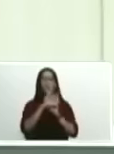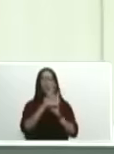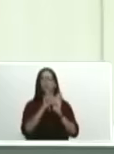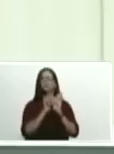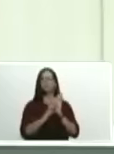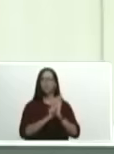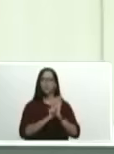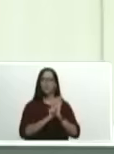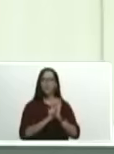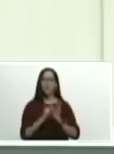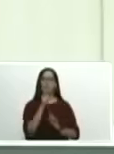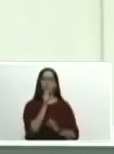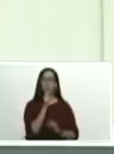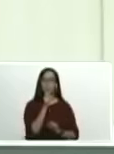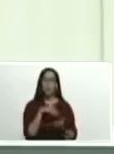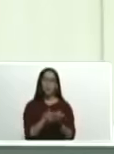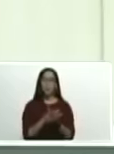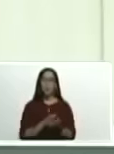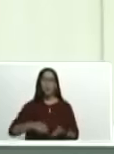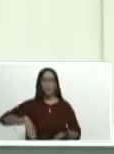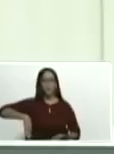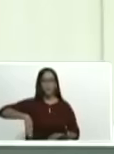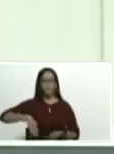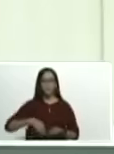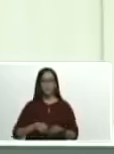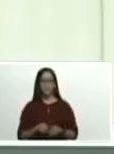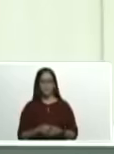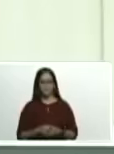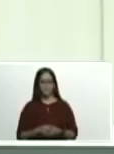constitucional consultivo sobre la Guayana Esequiba.